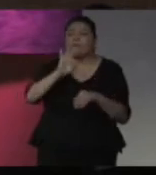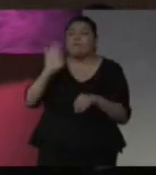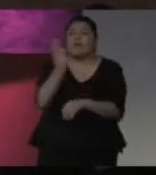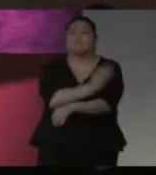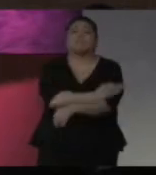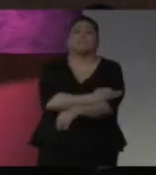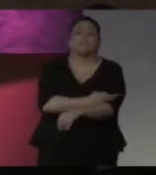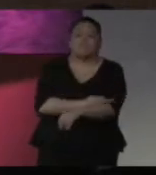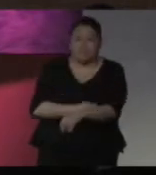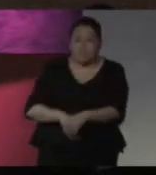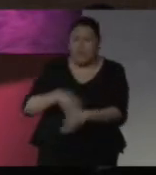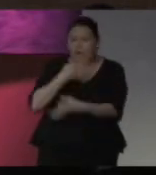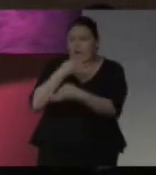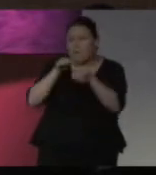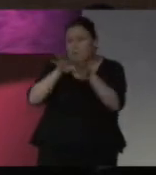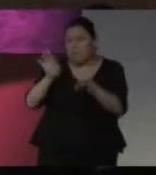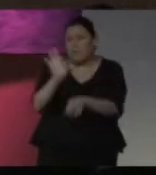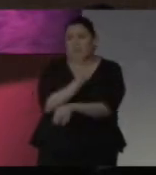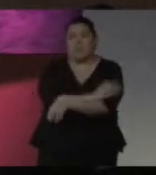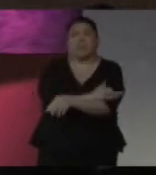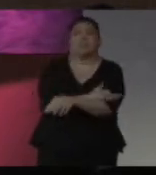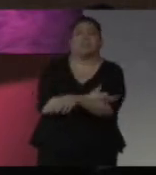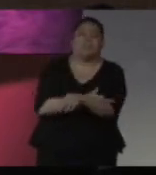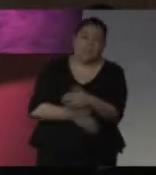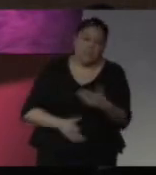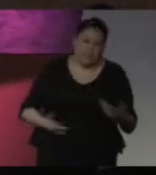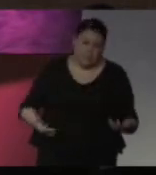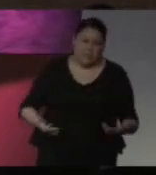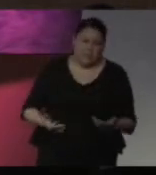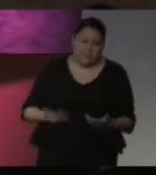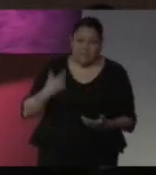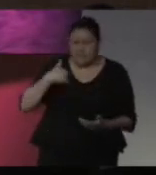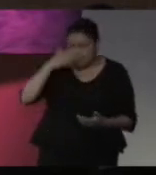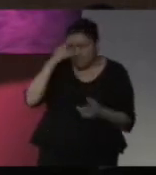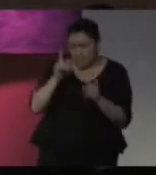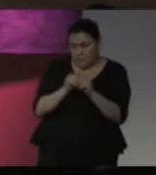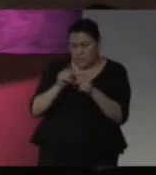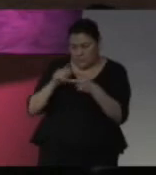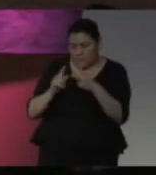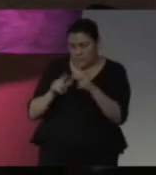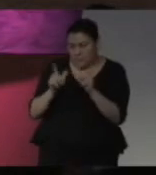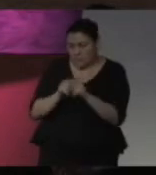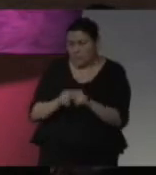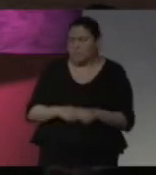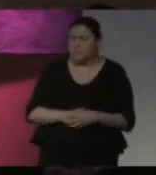eventos. Entonces, estas dos cosas, muchas gracias.